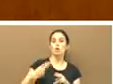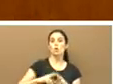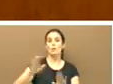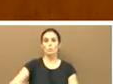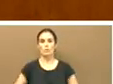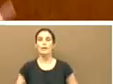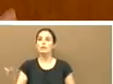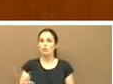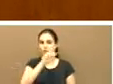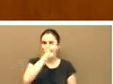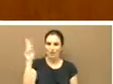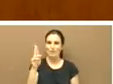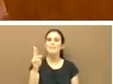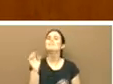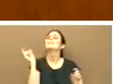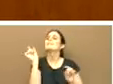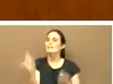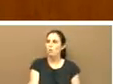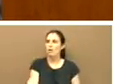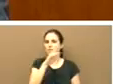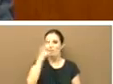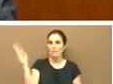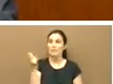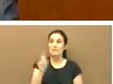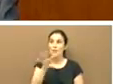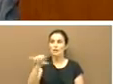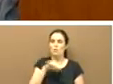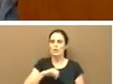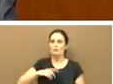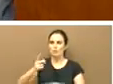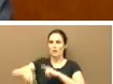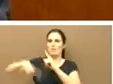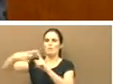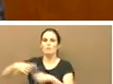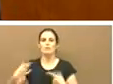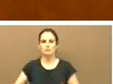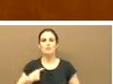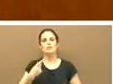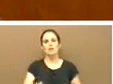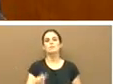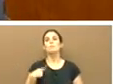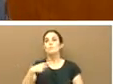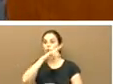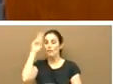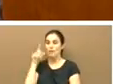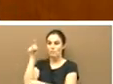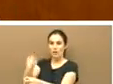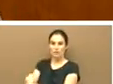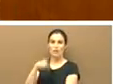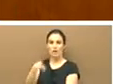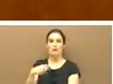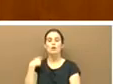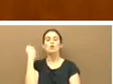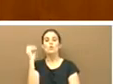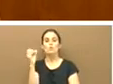Madrid viene también lo que llevan las comunidades autónomas. El Gobierno extremeño participó en julio pasado en Madrid en la Conferencia Sectorial